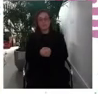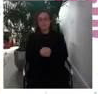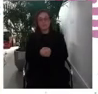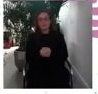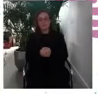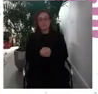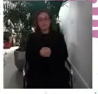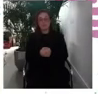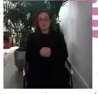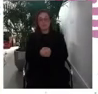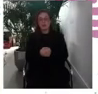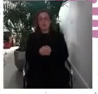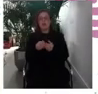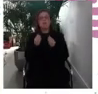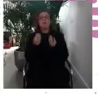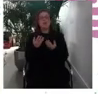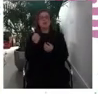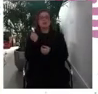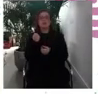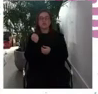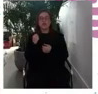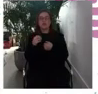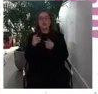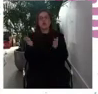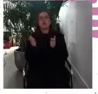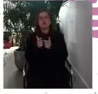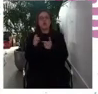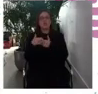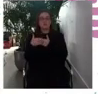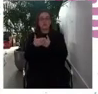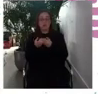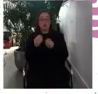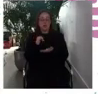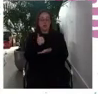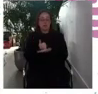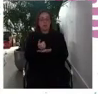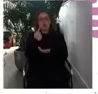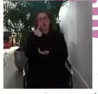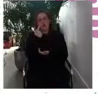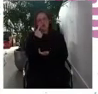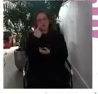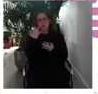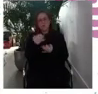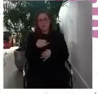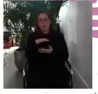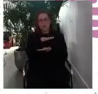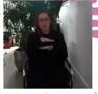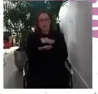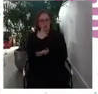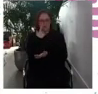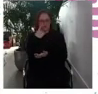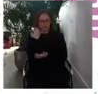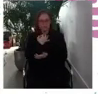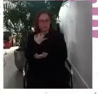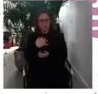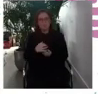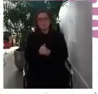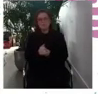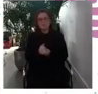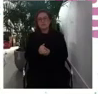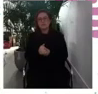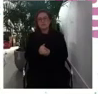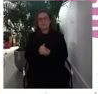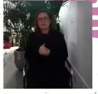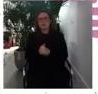La importancia del Consejo Vecinal reside en que estamos en el territorio y conocemos nuestros barrios. Por lo que